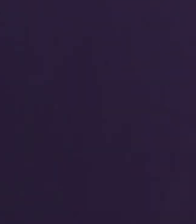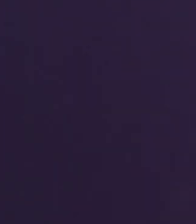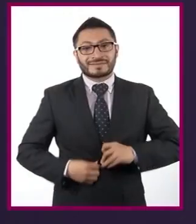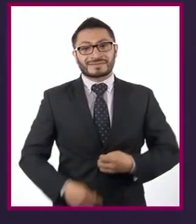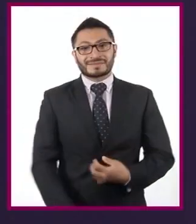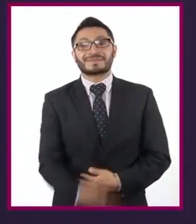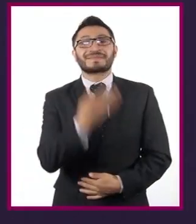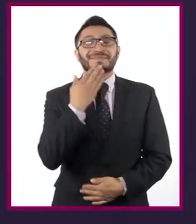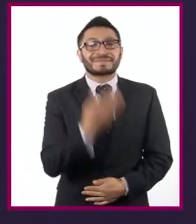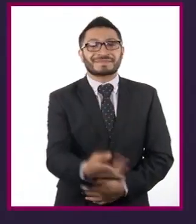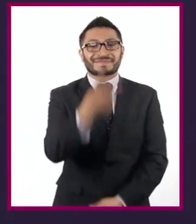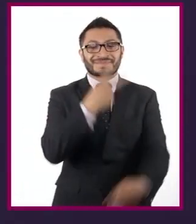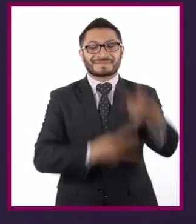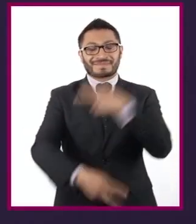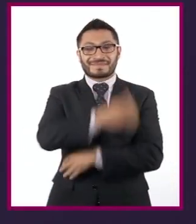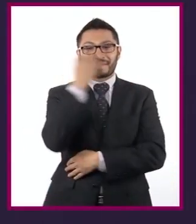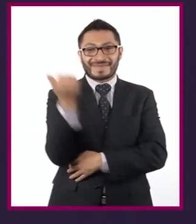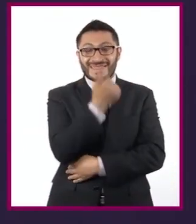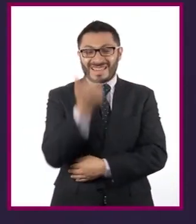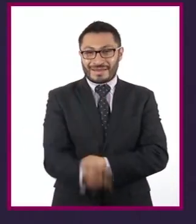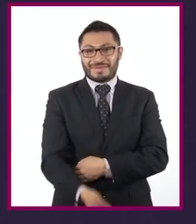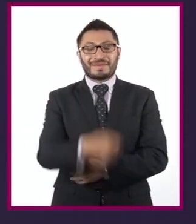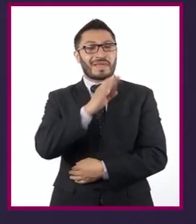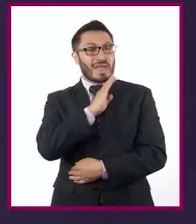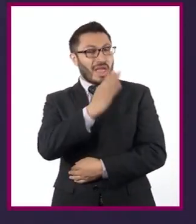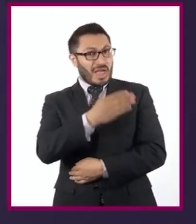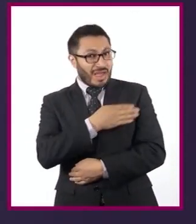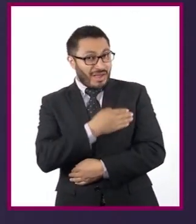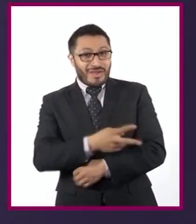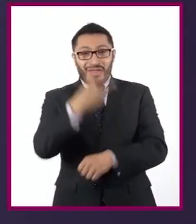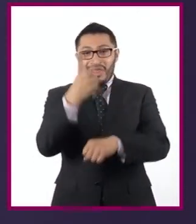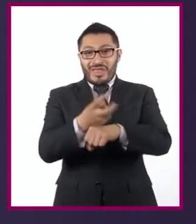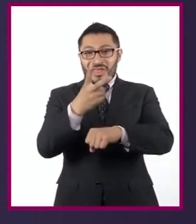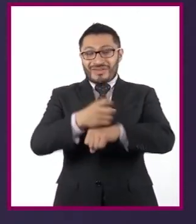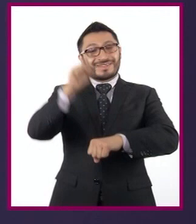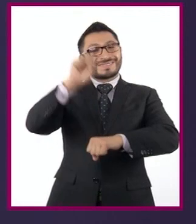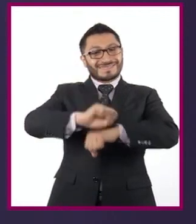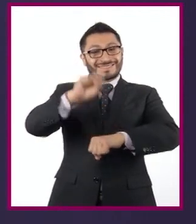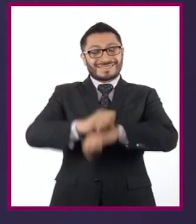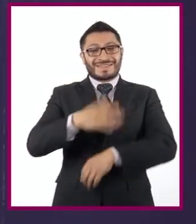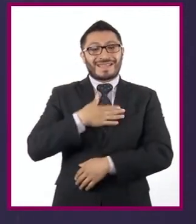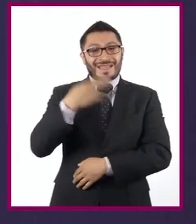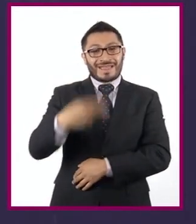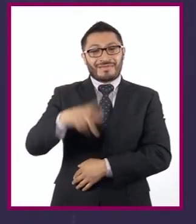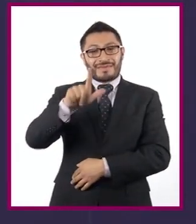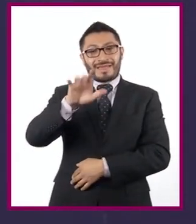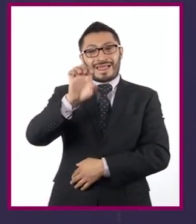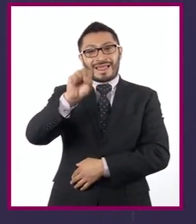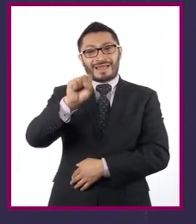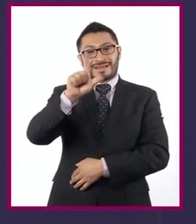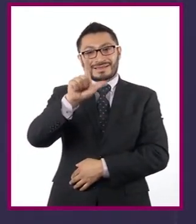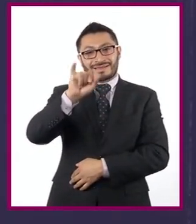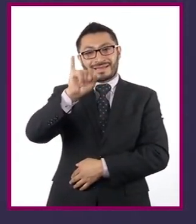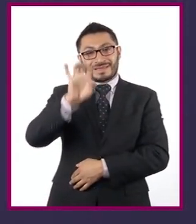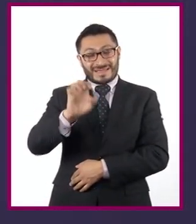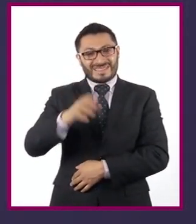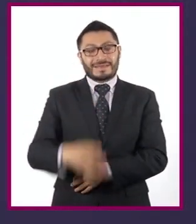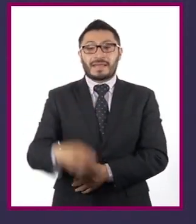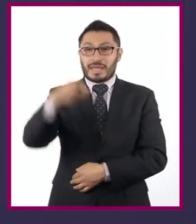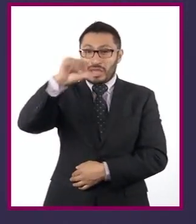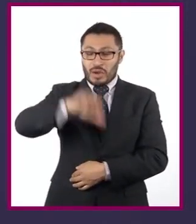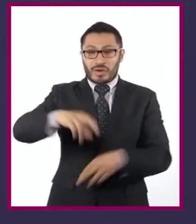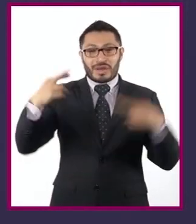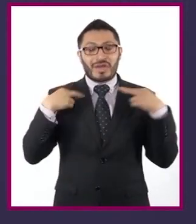Les doy la bienvenida a alumnas y alumnos de lengua materna de segundo grado de secundaria. Yo soy Leslie Mendívil y hoy nos acompaña la